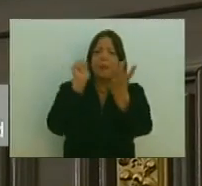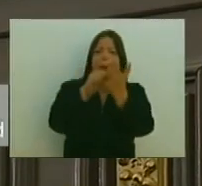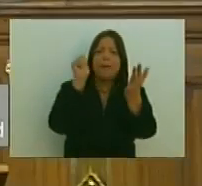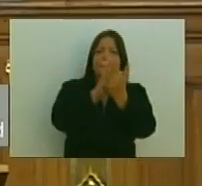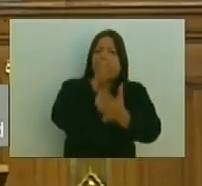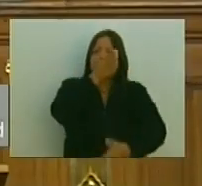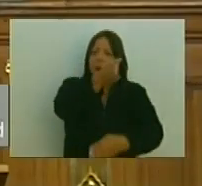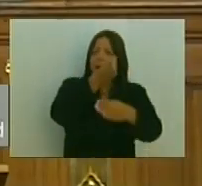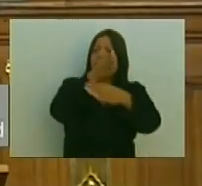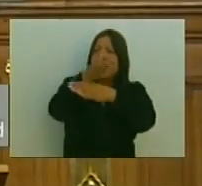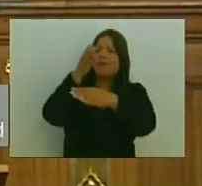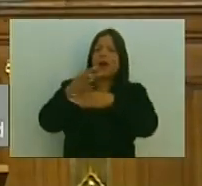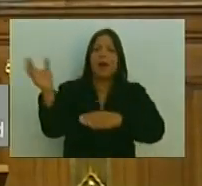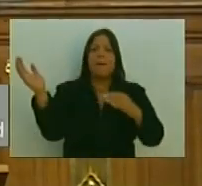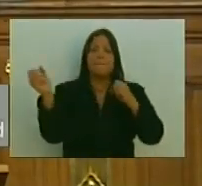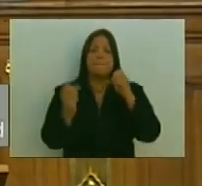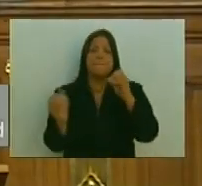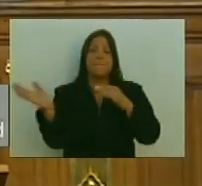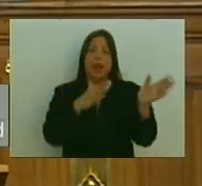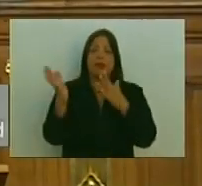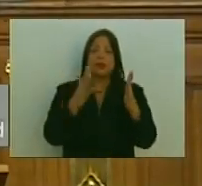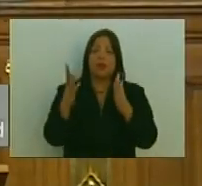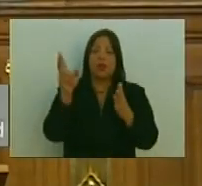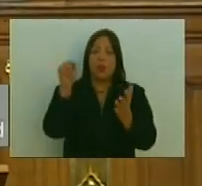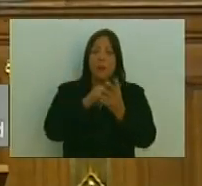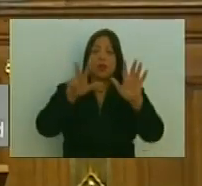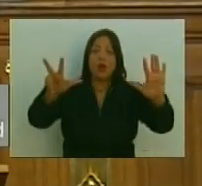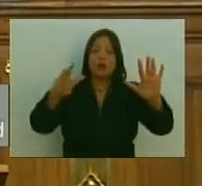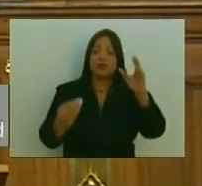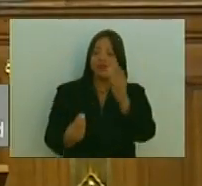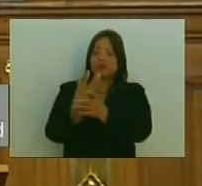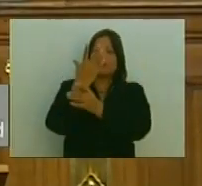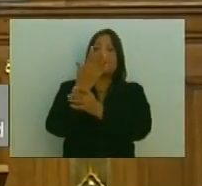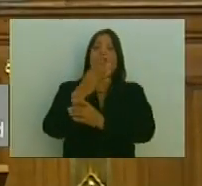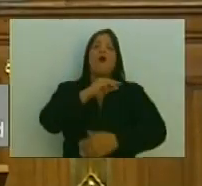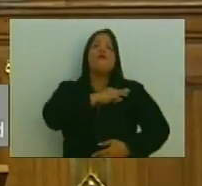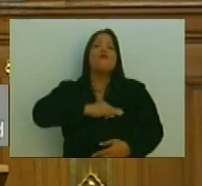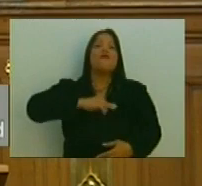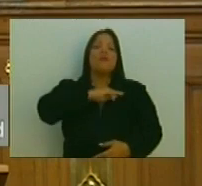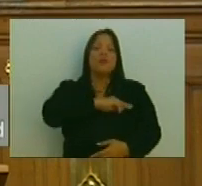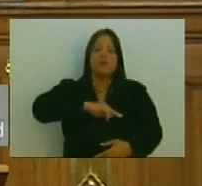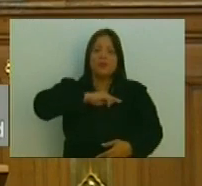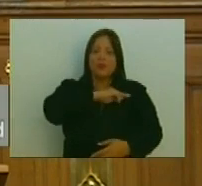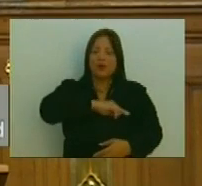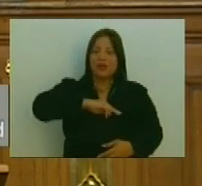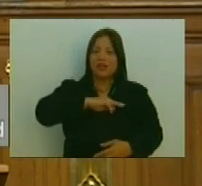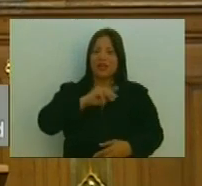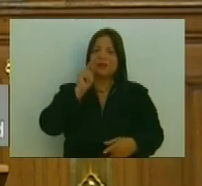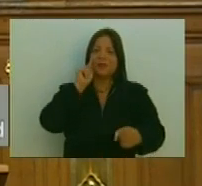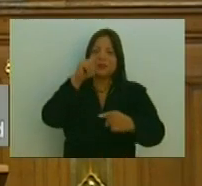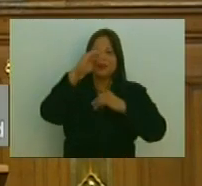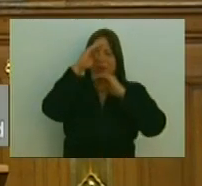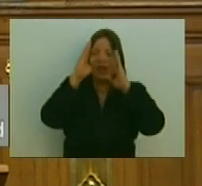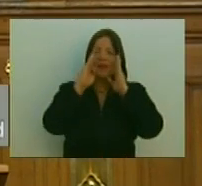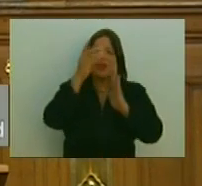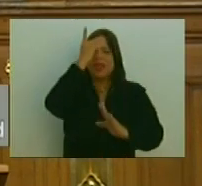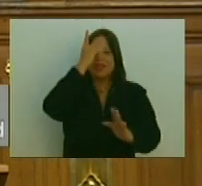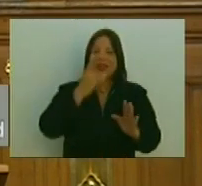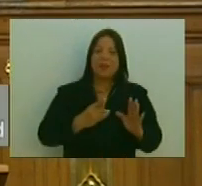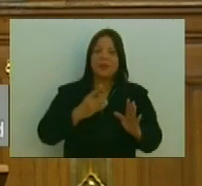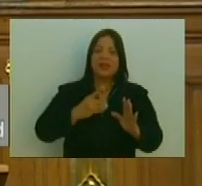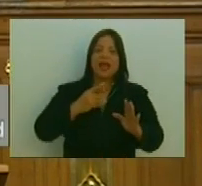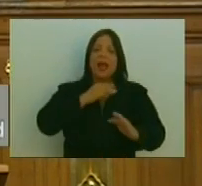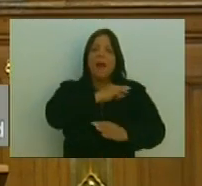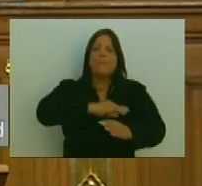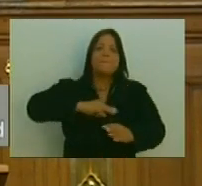para que en marzo del 2008 el comandante Chávez creara una política de Estado para atender a las personas con discapacidad, como